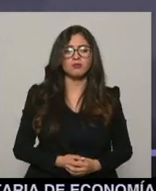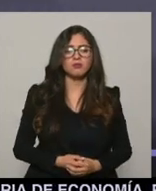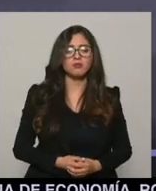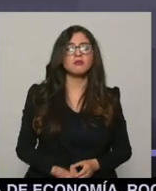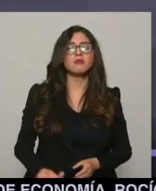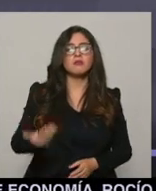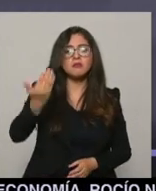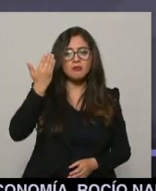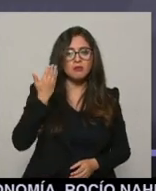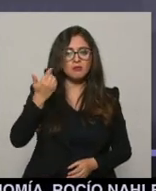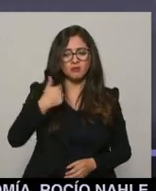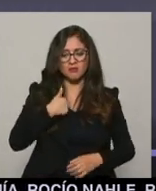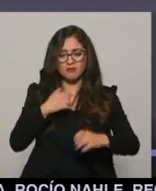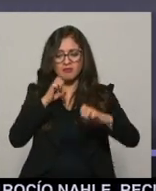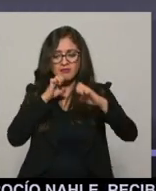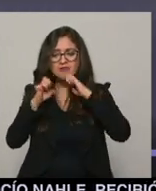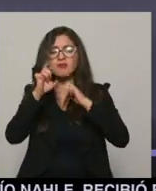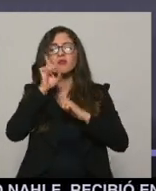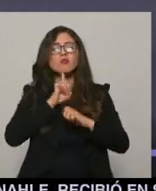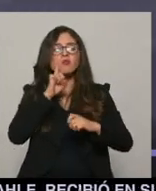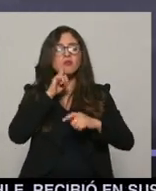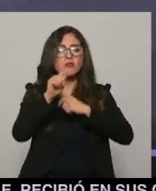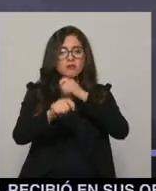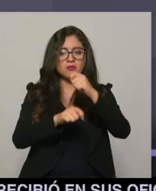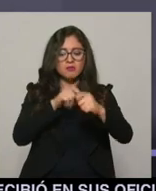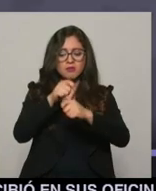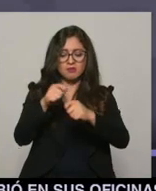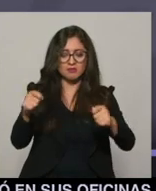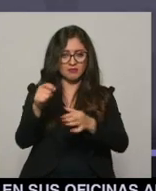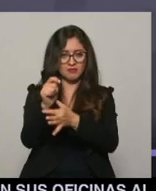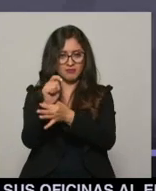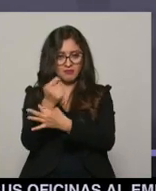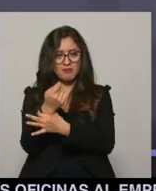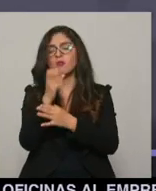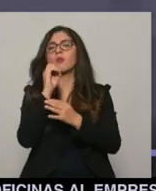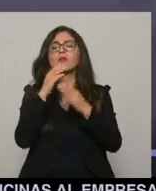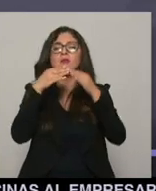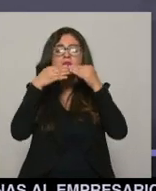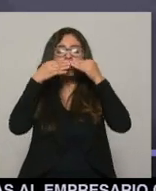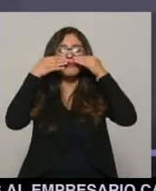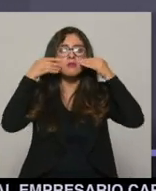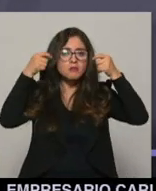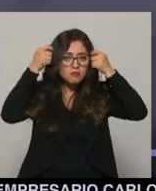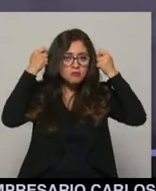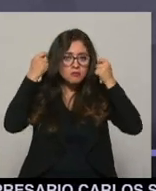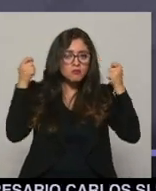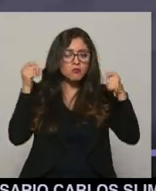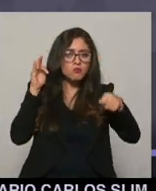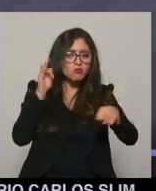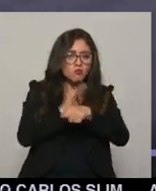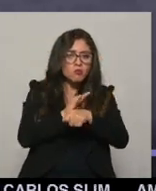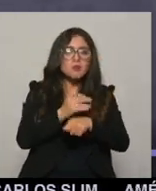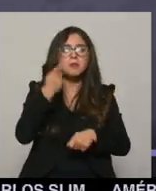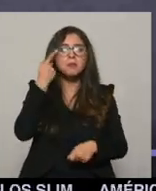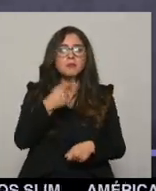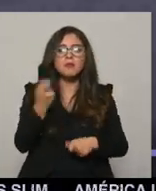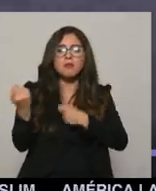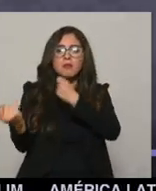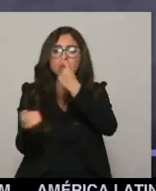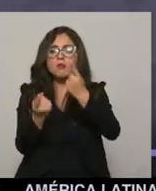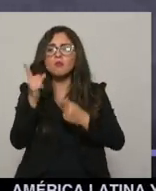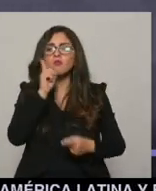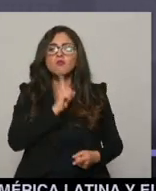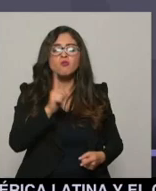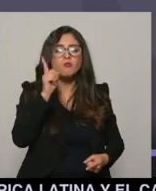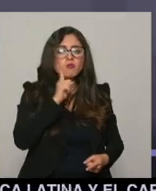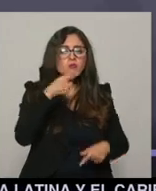usaron paliacate y que se cubrieron el rostro, y pues la verdad me llevo la sorpresa de que fueron víctimas de abuso sexual varias de